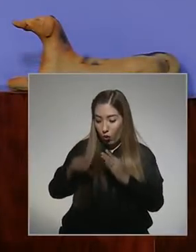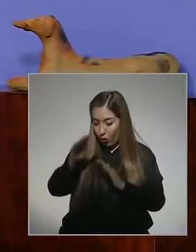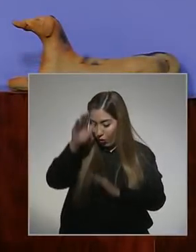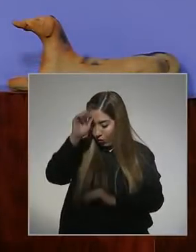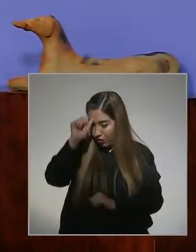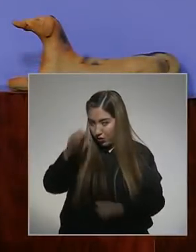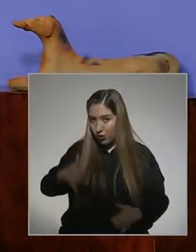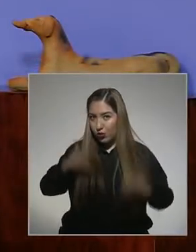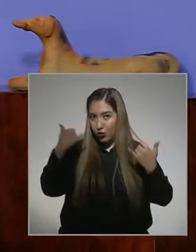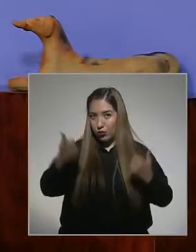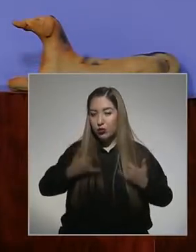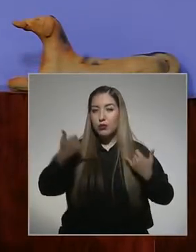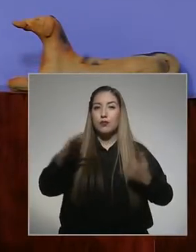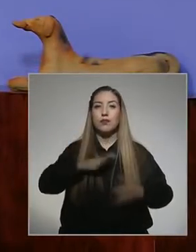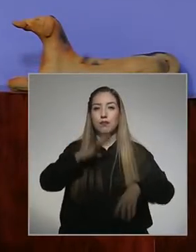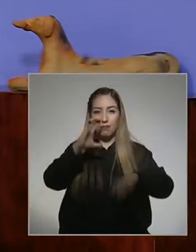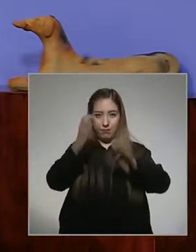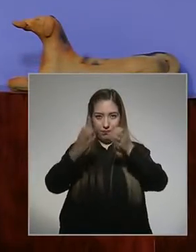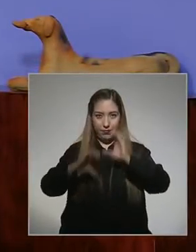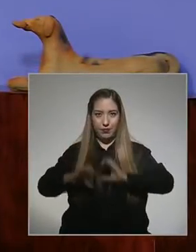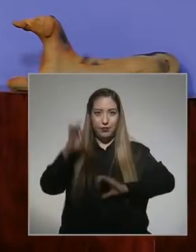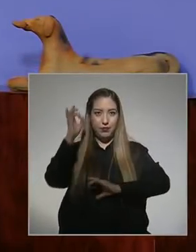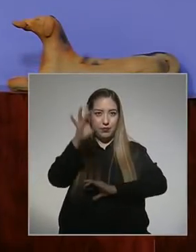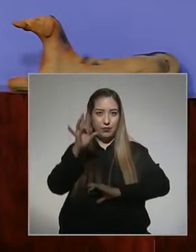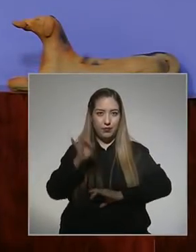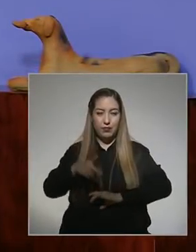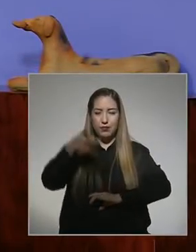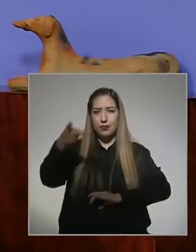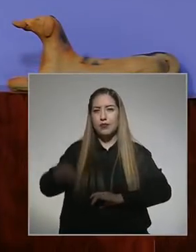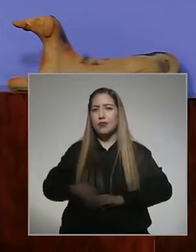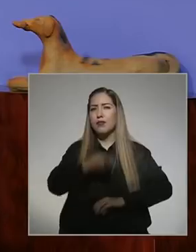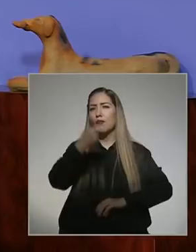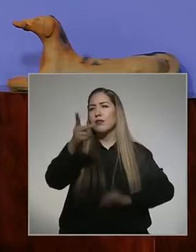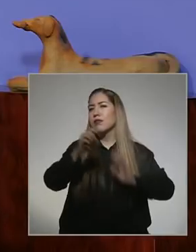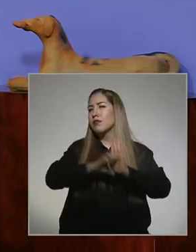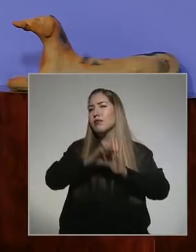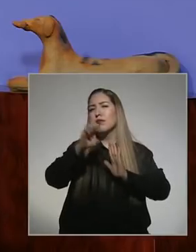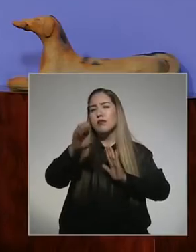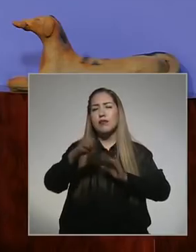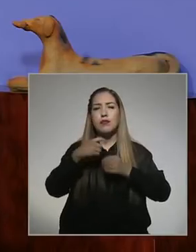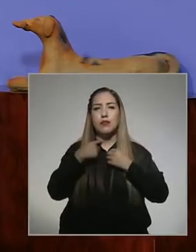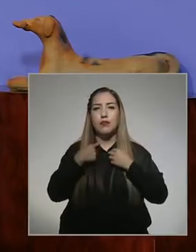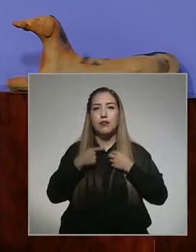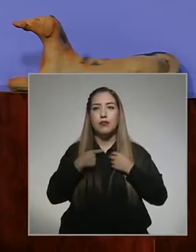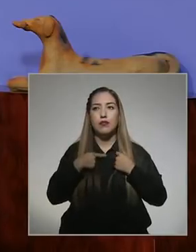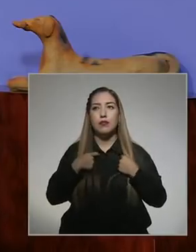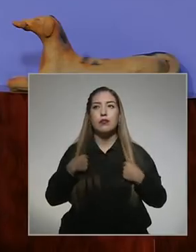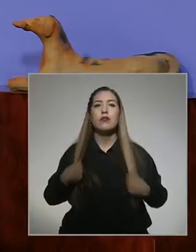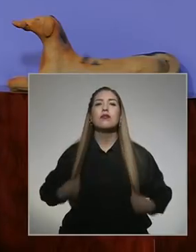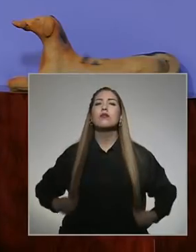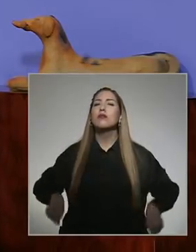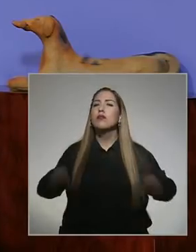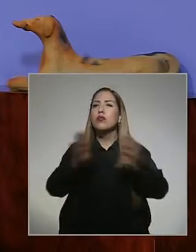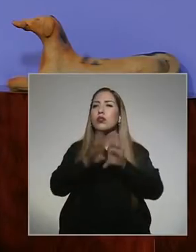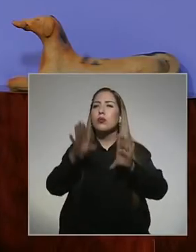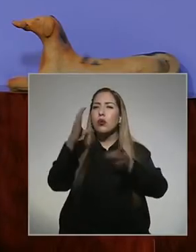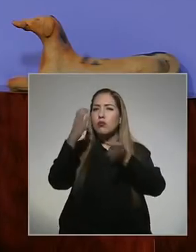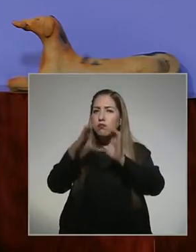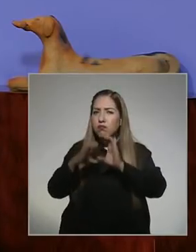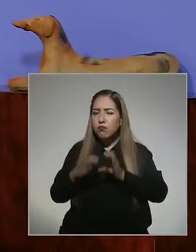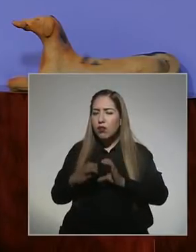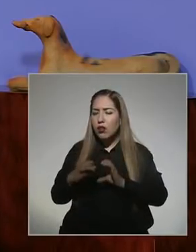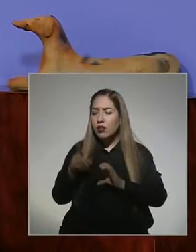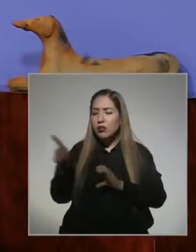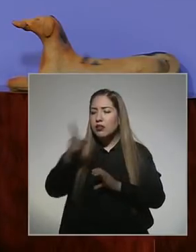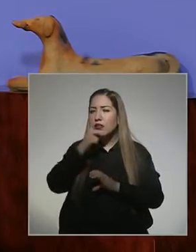Entonces, en redes nos llegaron muchas preguntas, si podrías dar como más ejemplos sobre cómo son estos tipos de contratos, cómo hacerle